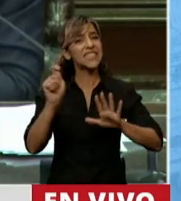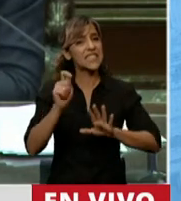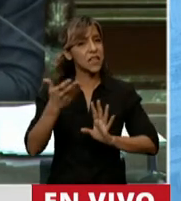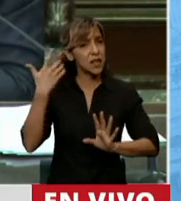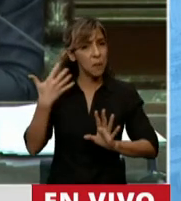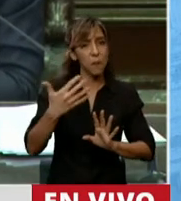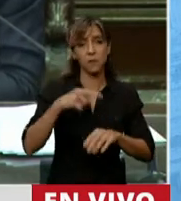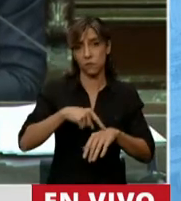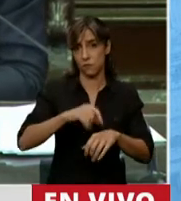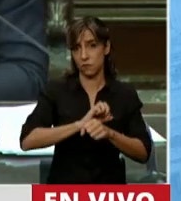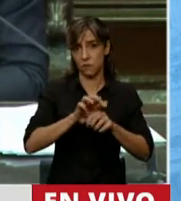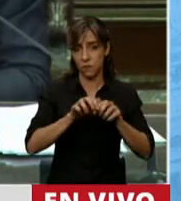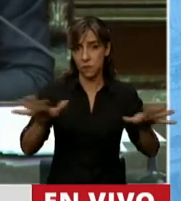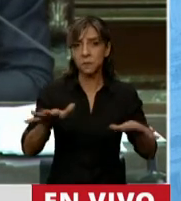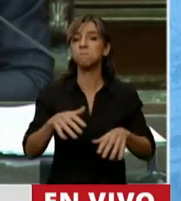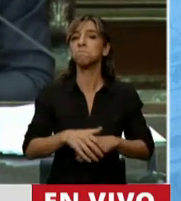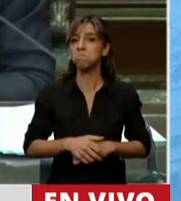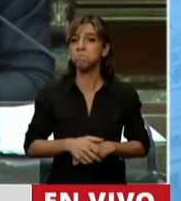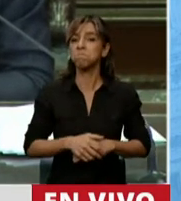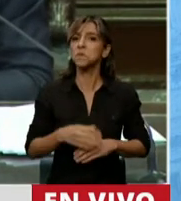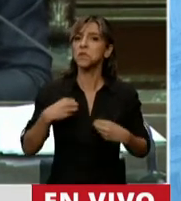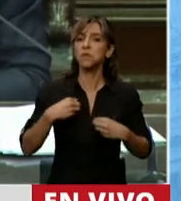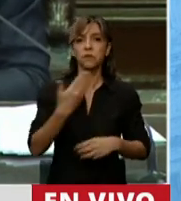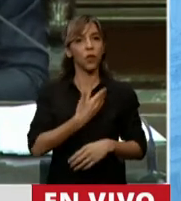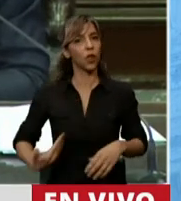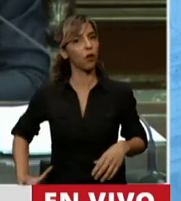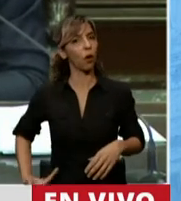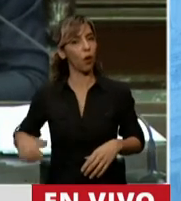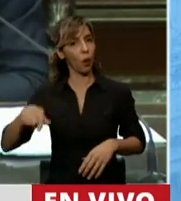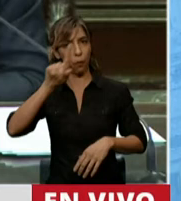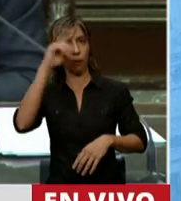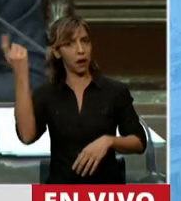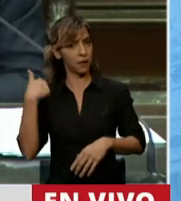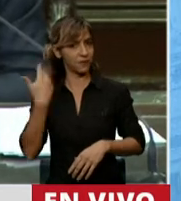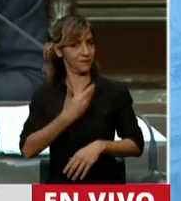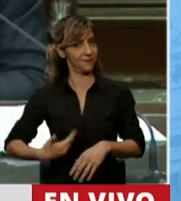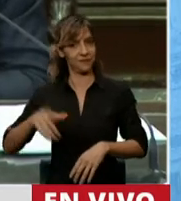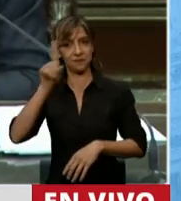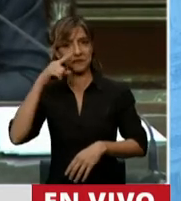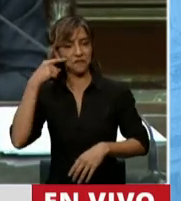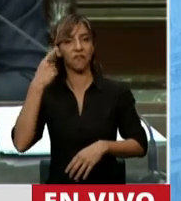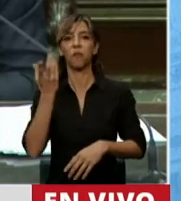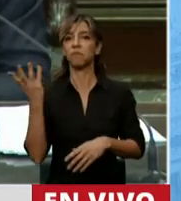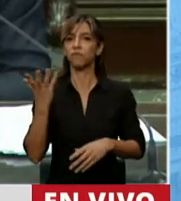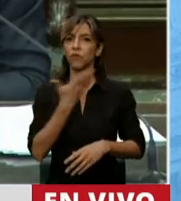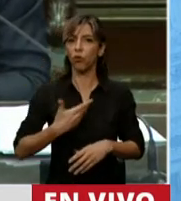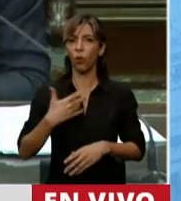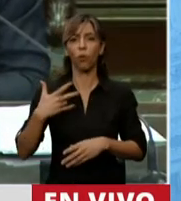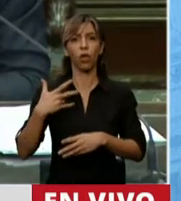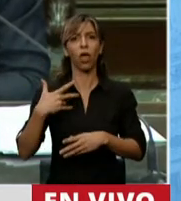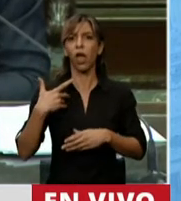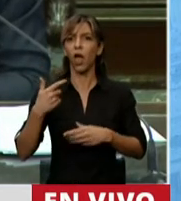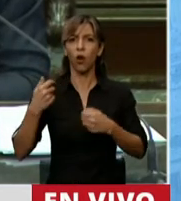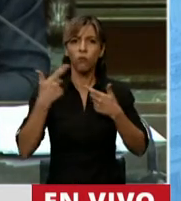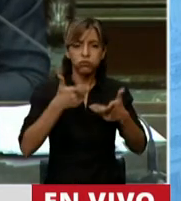medio de una pandemia, este gobierno nacional, en cabeza de Alberto Fernández, ha hecho más por Tierra